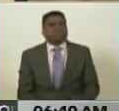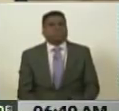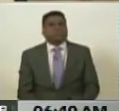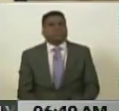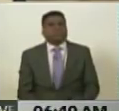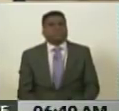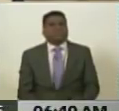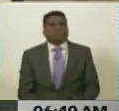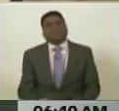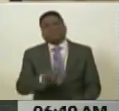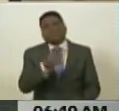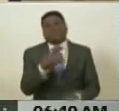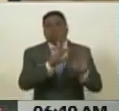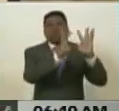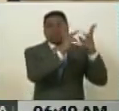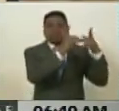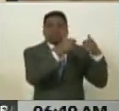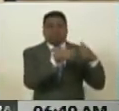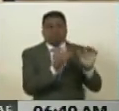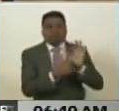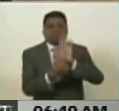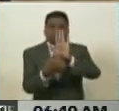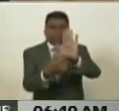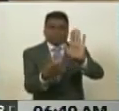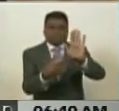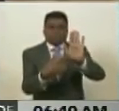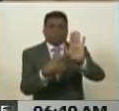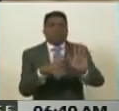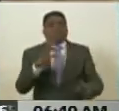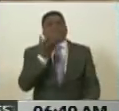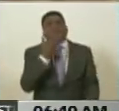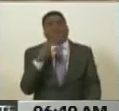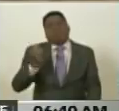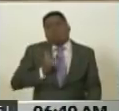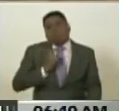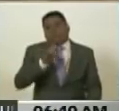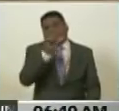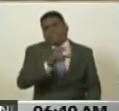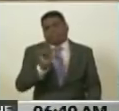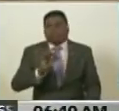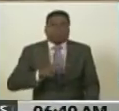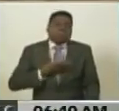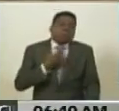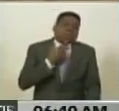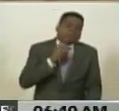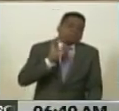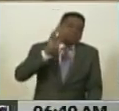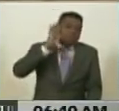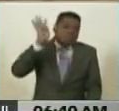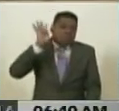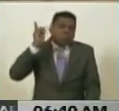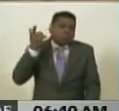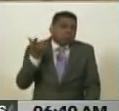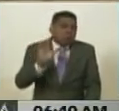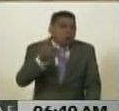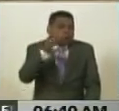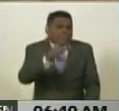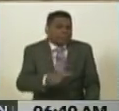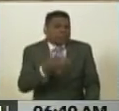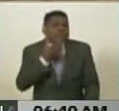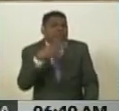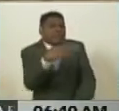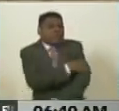¿no? Este cualquier eh señor tipo F de cámara podría intentar decir cualquier locura sobre este tema, pero aquí está en